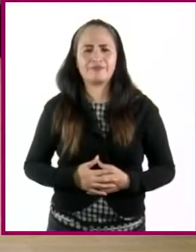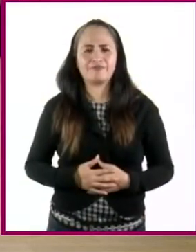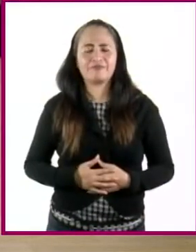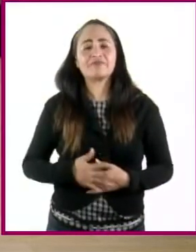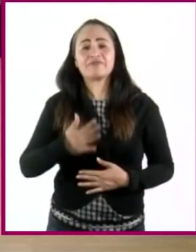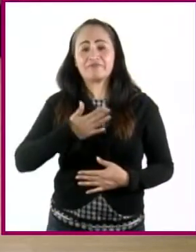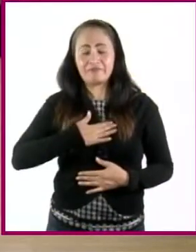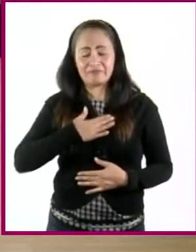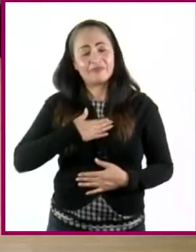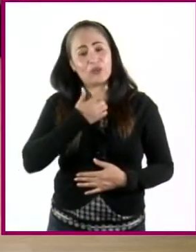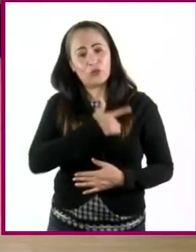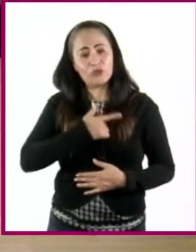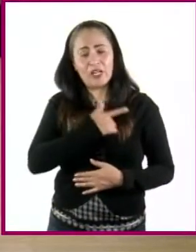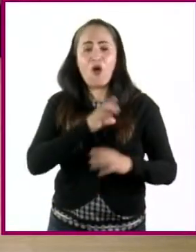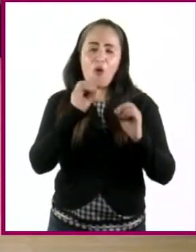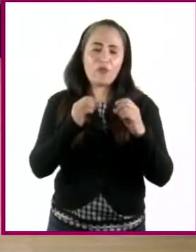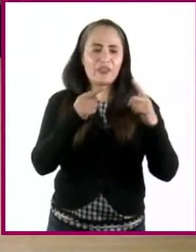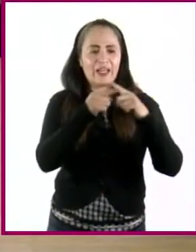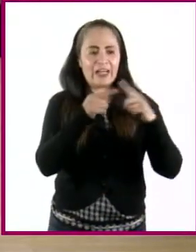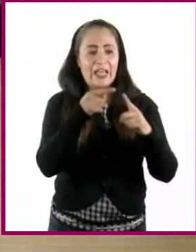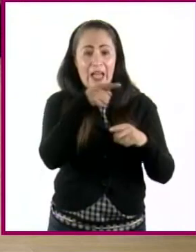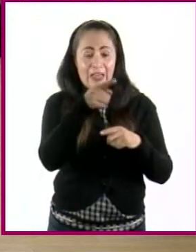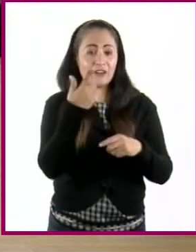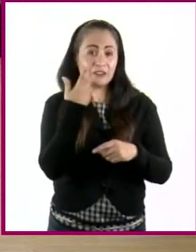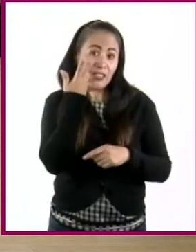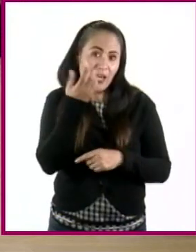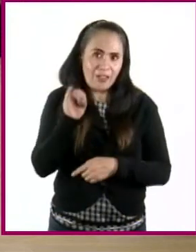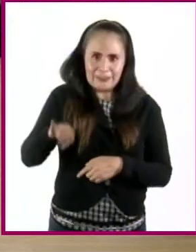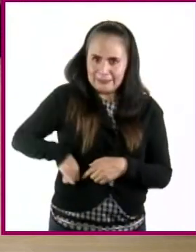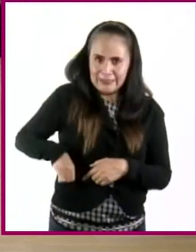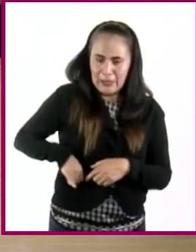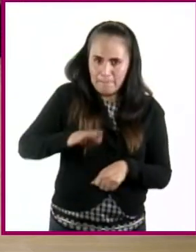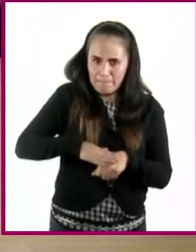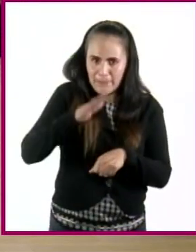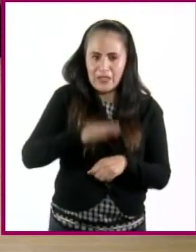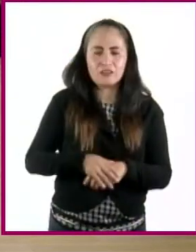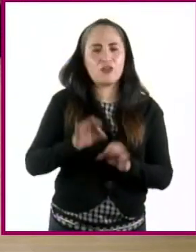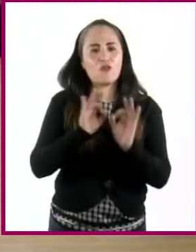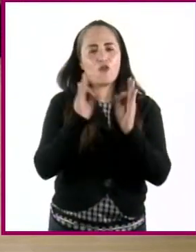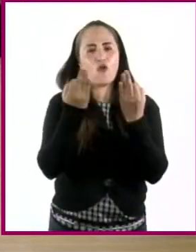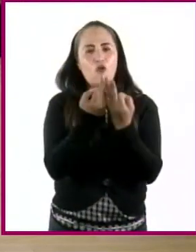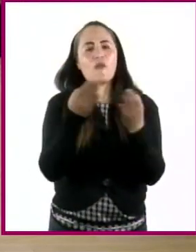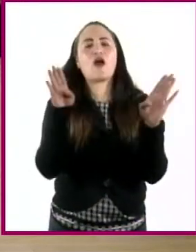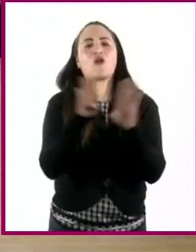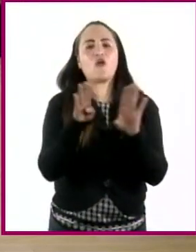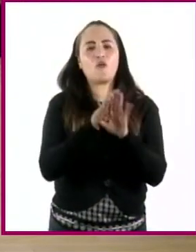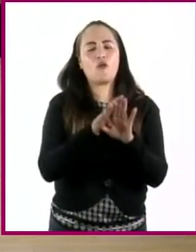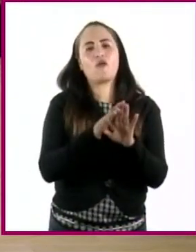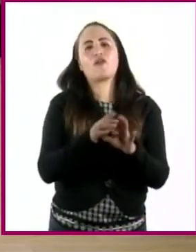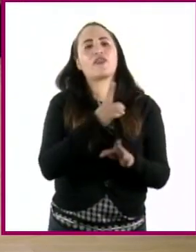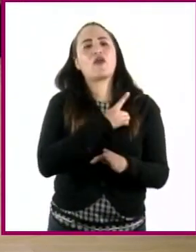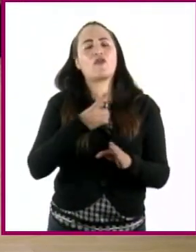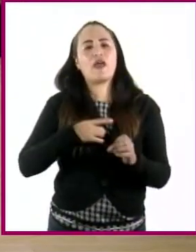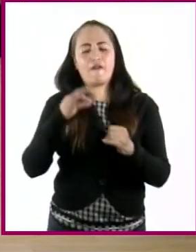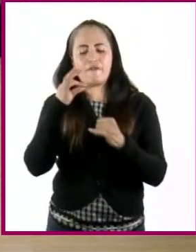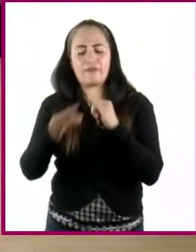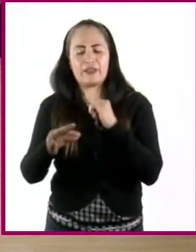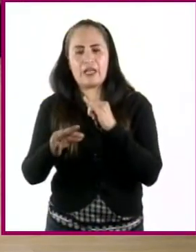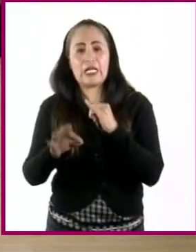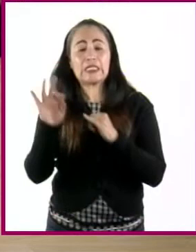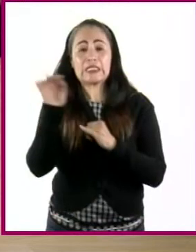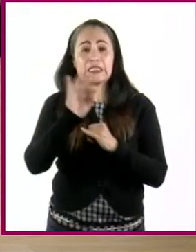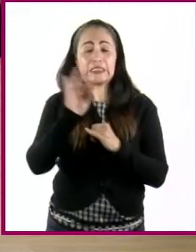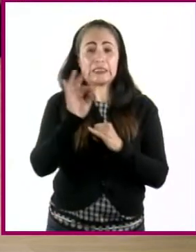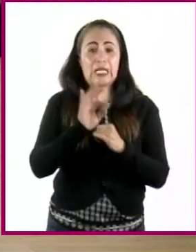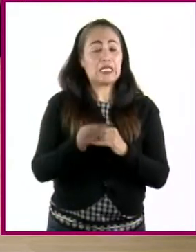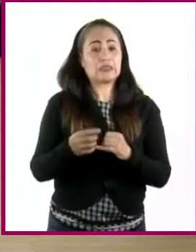como tarea para los interesados, encontrar una fórmula que nos exprese cómo encontrar la deuda final si no se hace ningún pago en la tarjeta